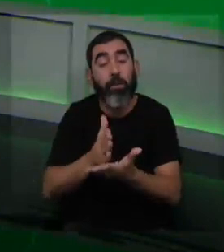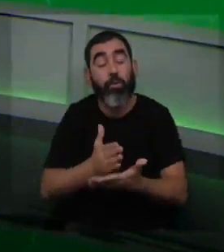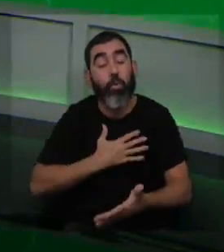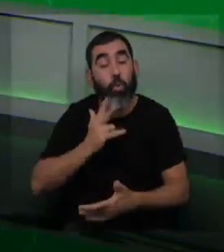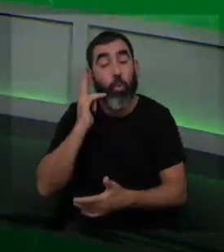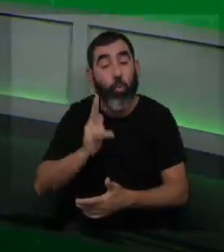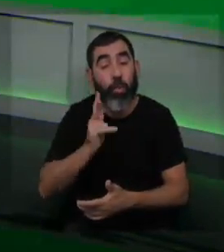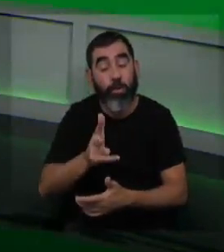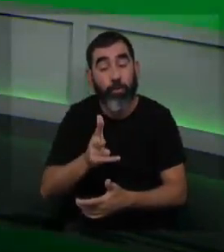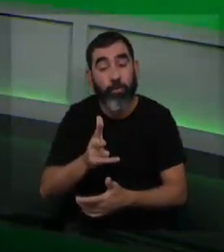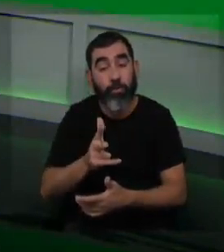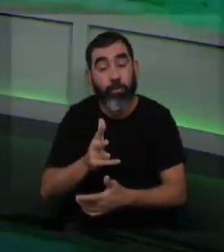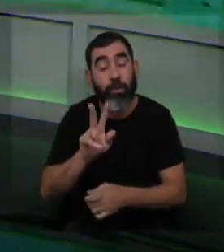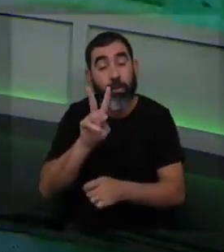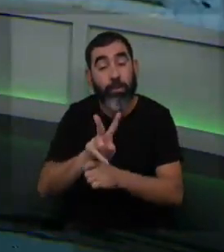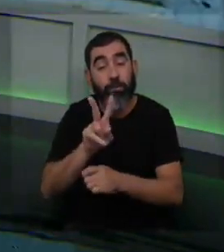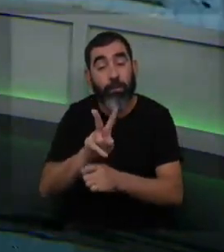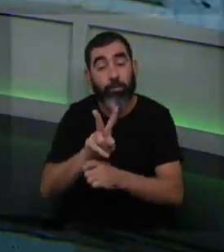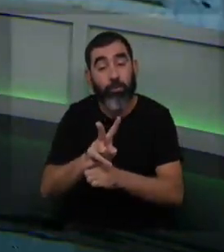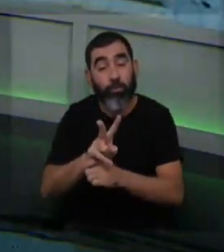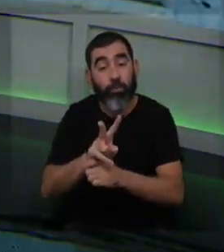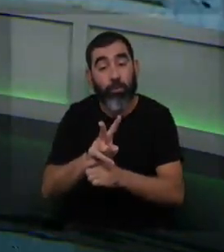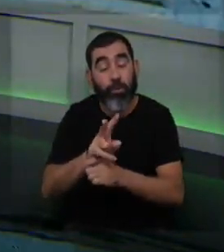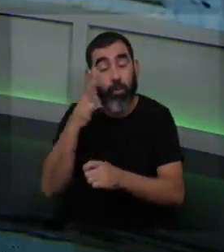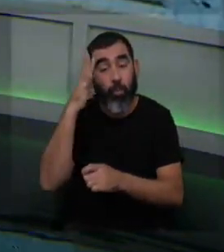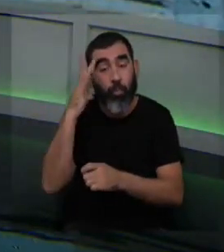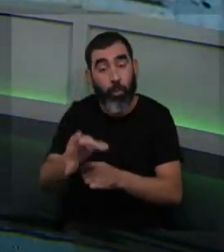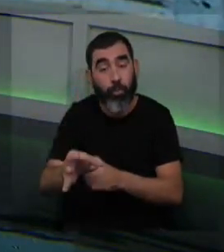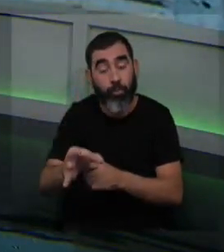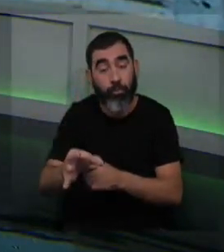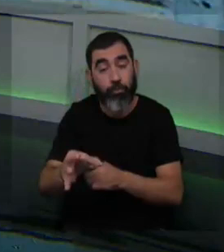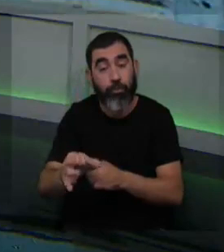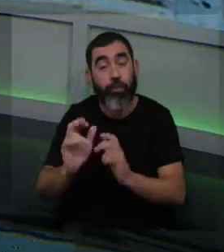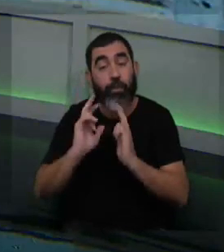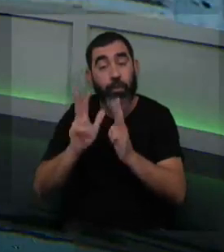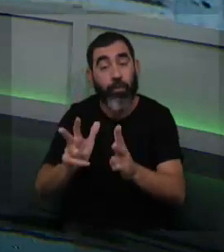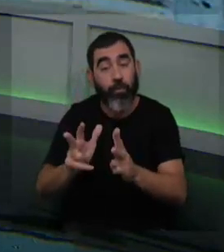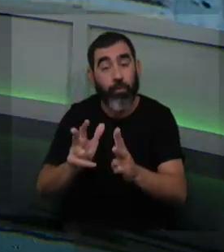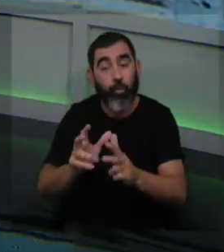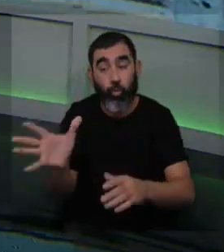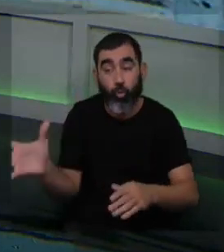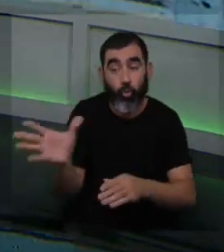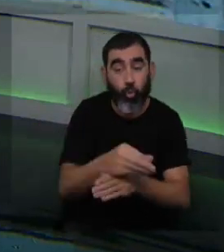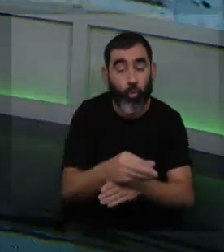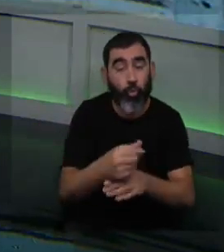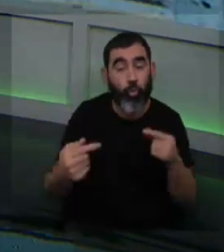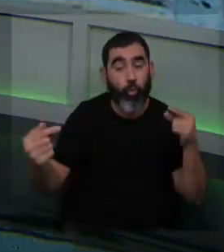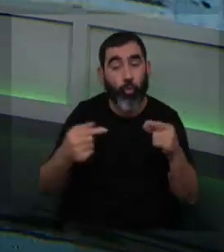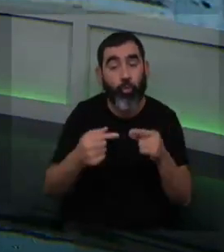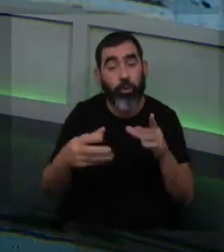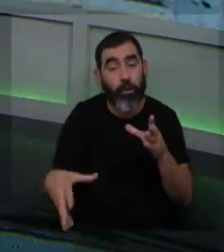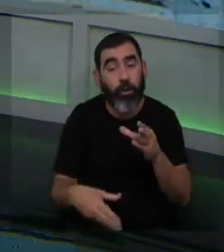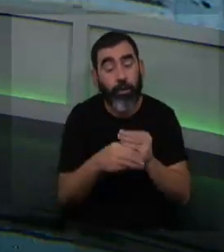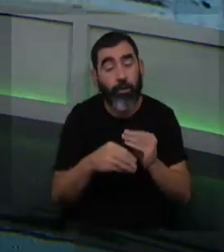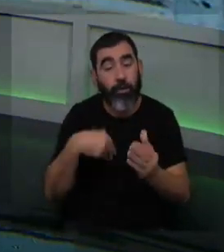Derechos Humanos y Defensoría del Pueblo se pronunció por unanimidad en contra del aditivo